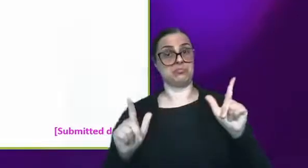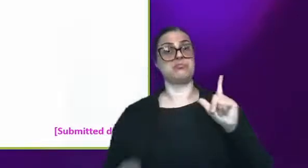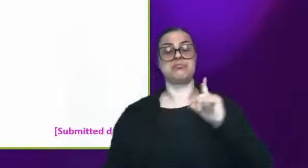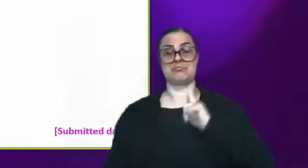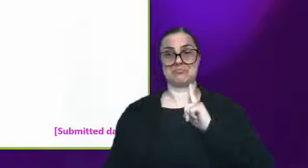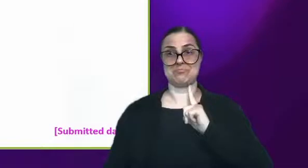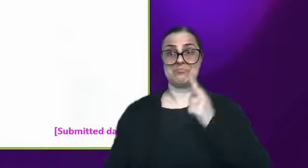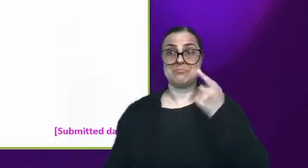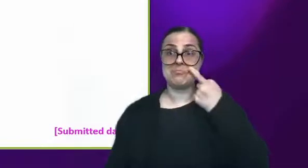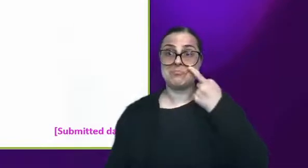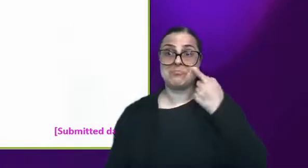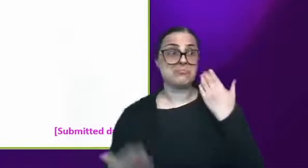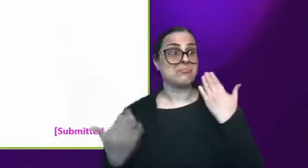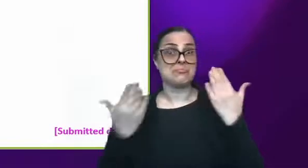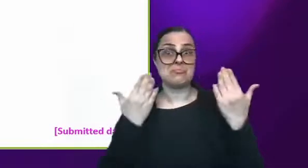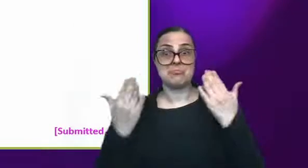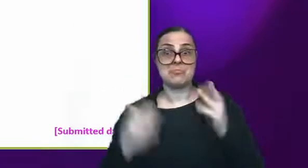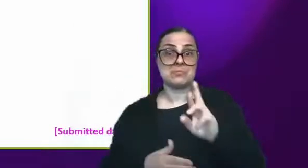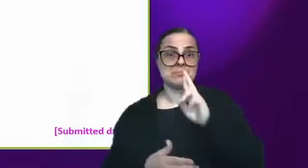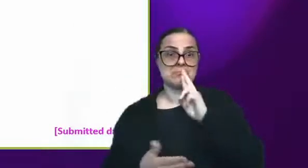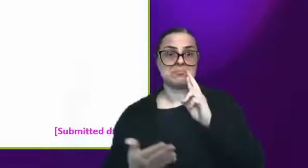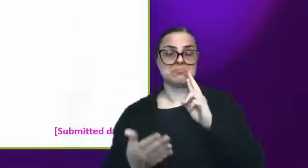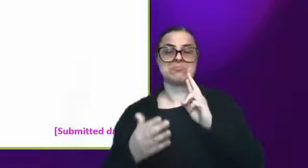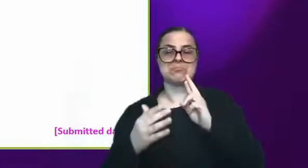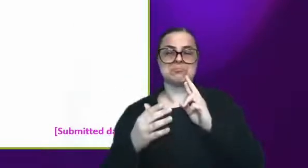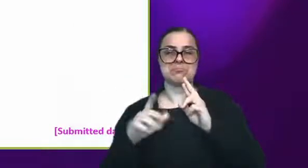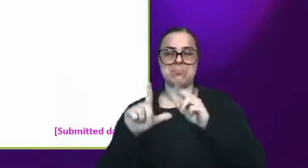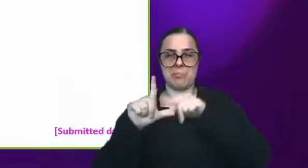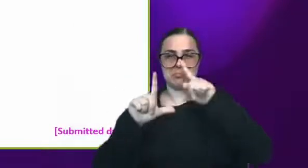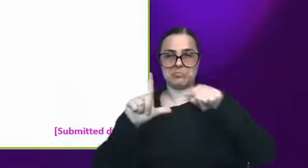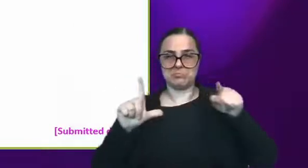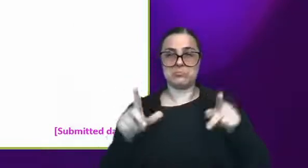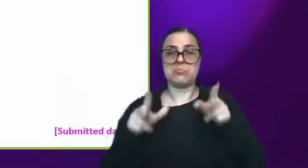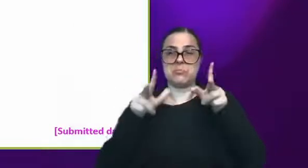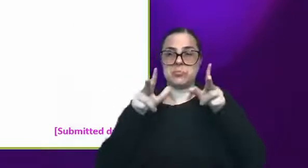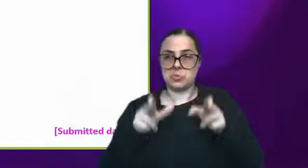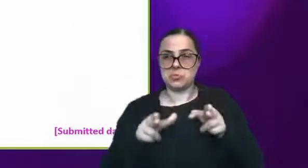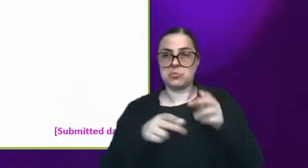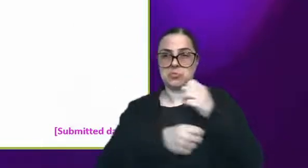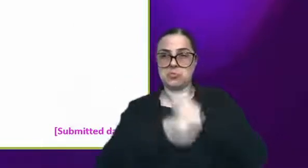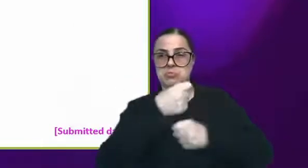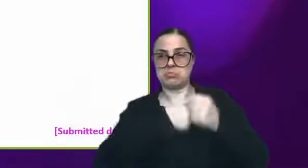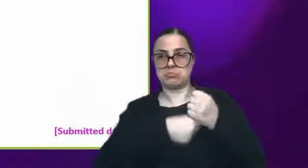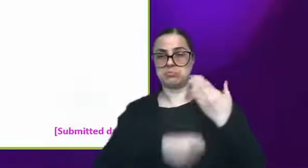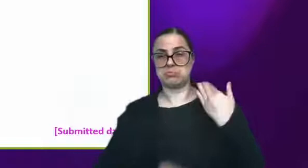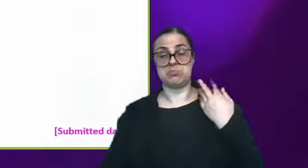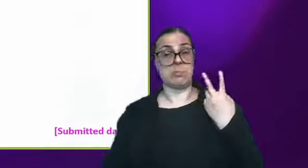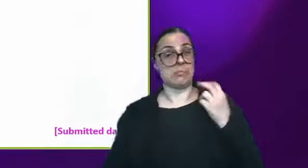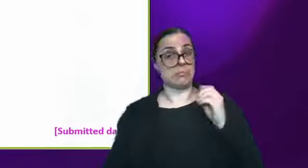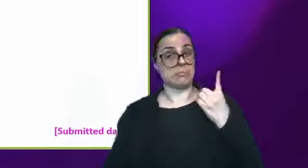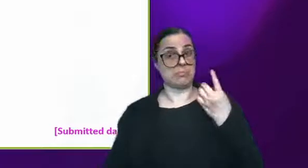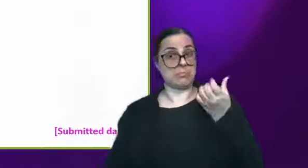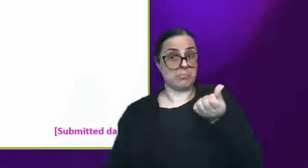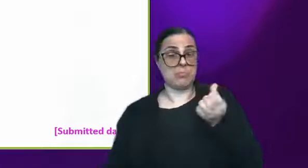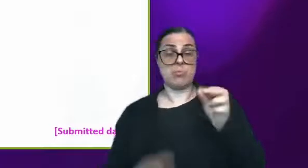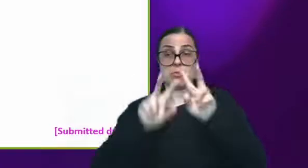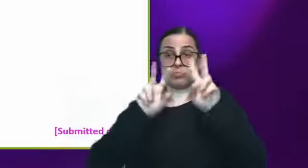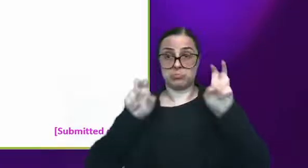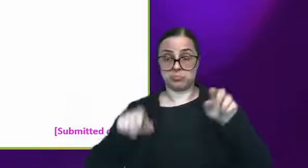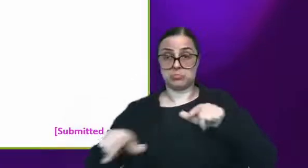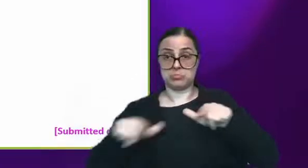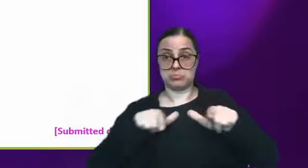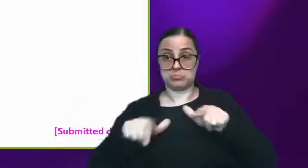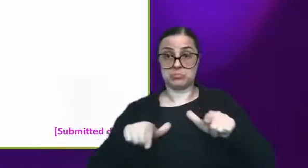lo mismo que lo que dijimos en el 2016 con el trabajo sobre trasplante, donde ofrecemos una